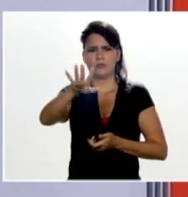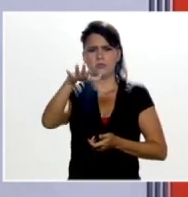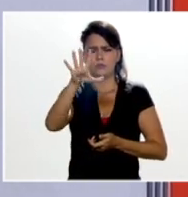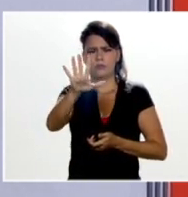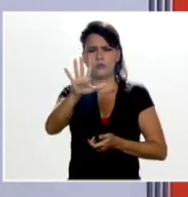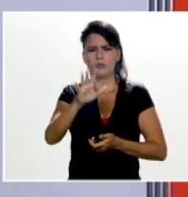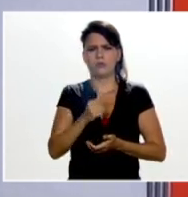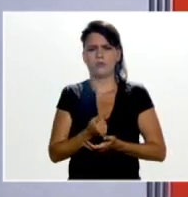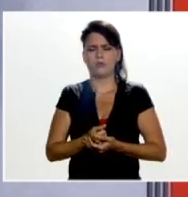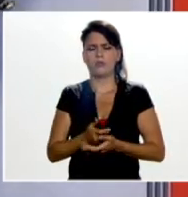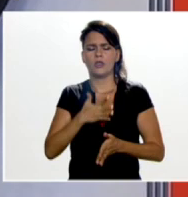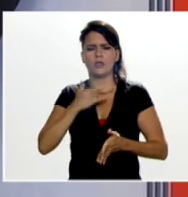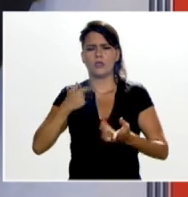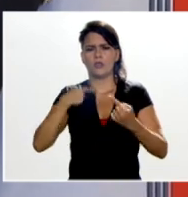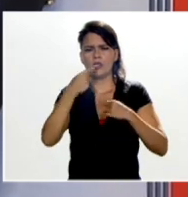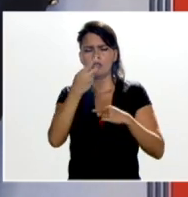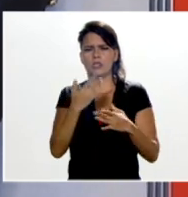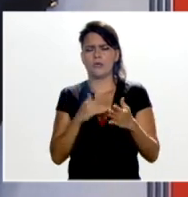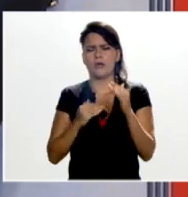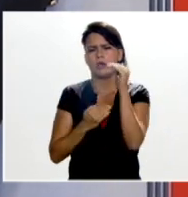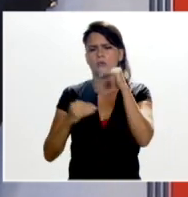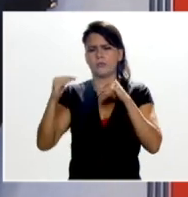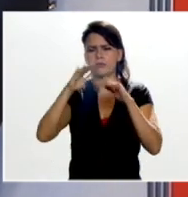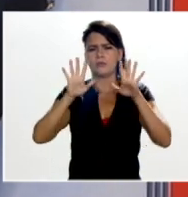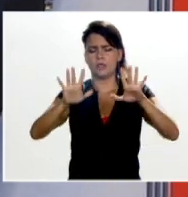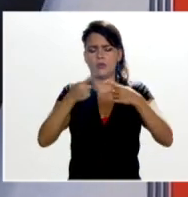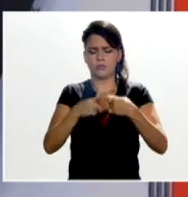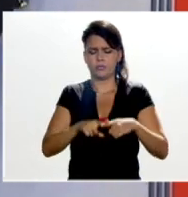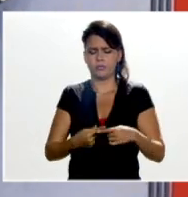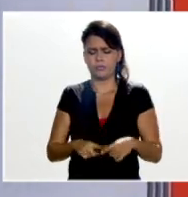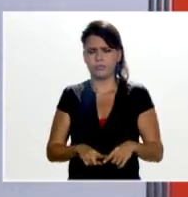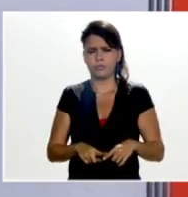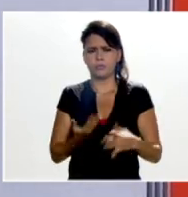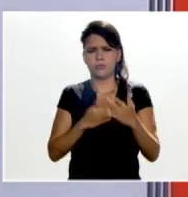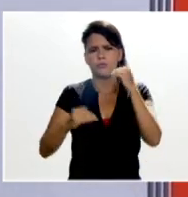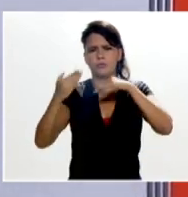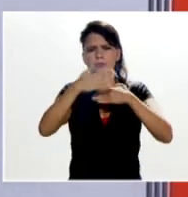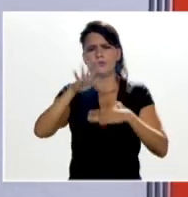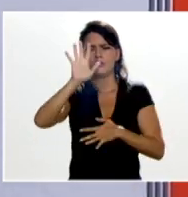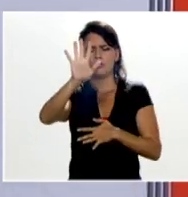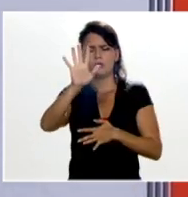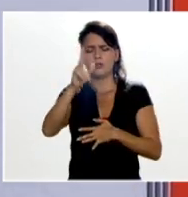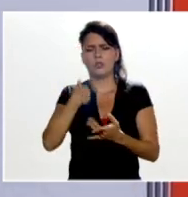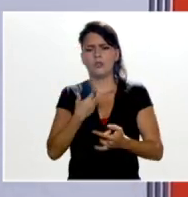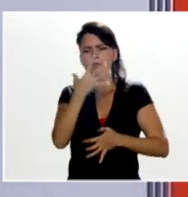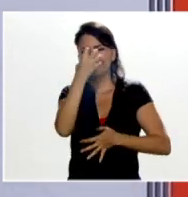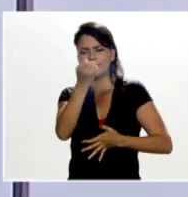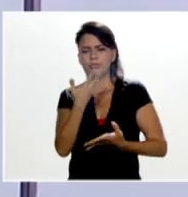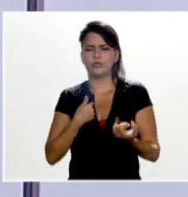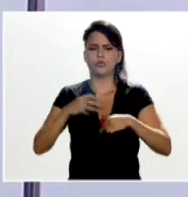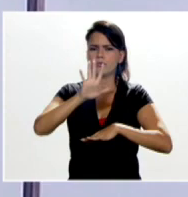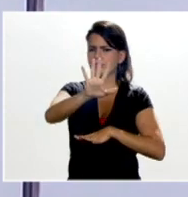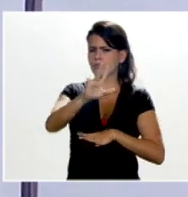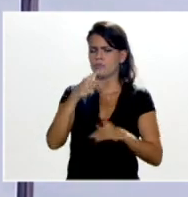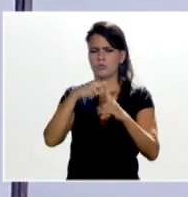y 5. Quiere decir que va a quedar por 10 a la 5. Se sobreentiende que el 5 es positivo.